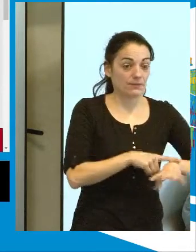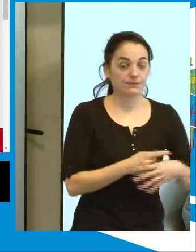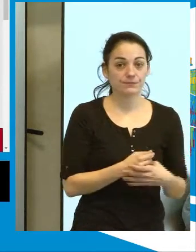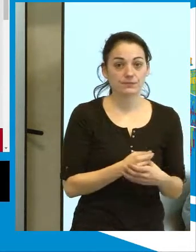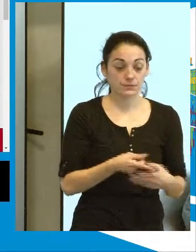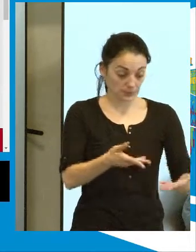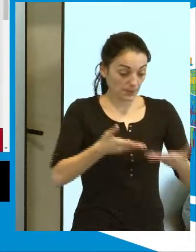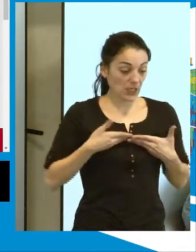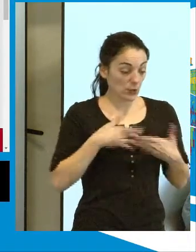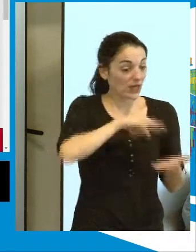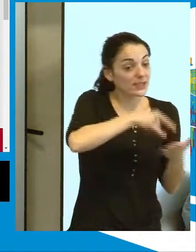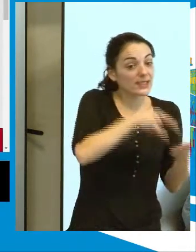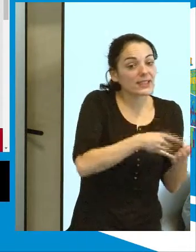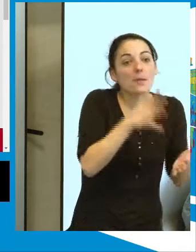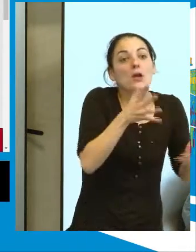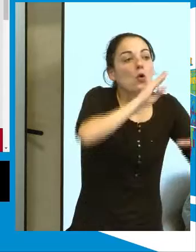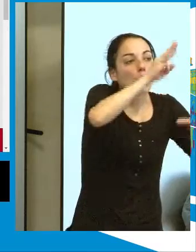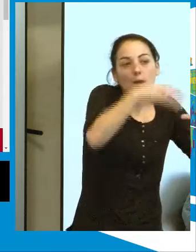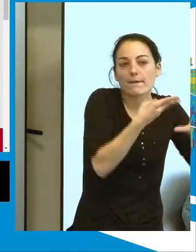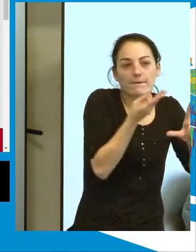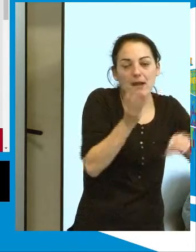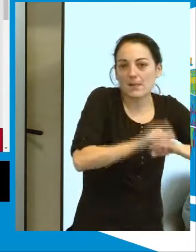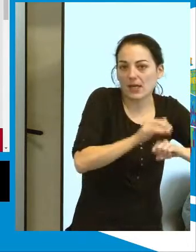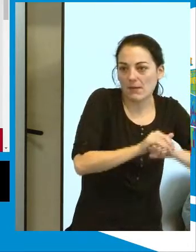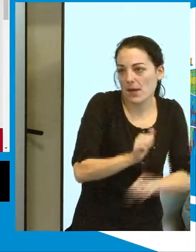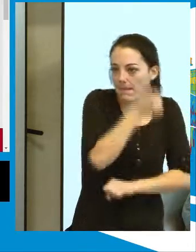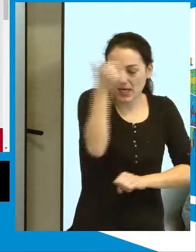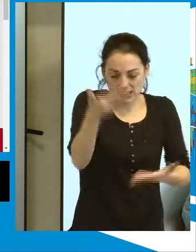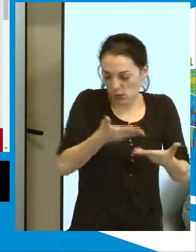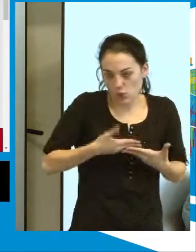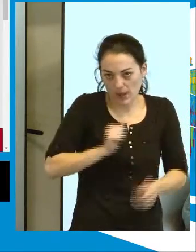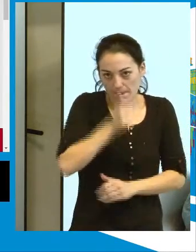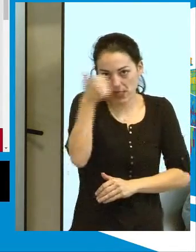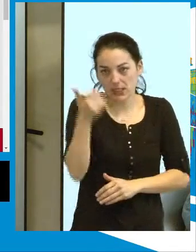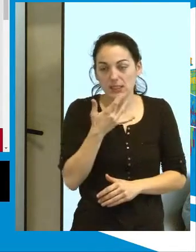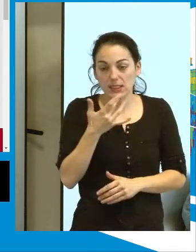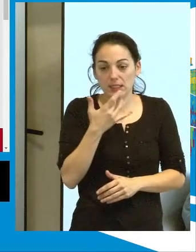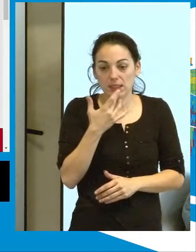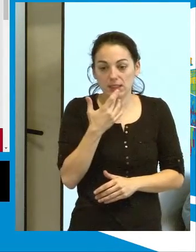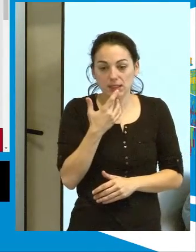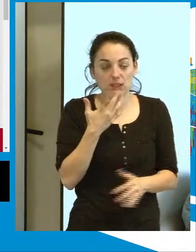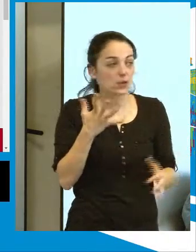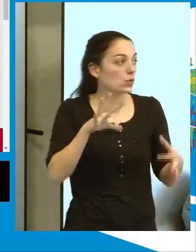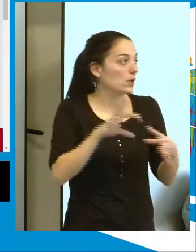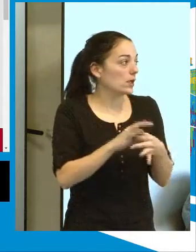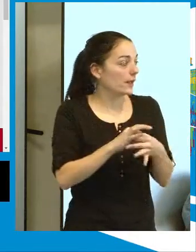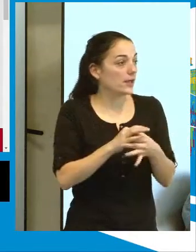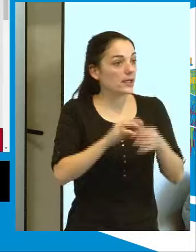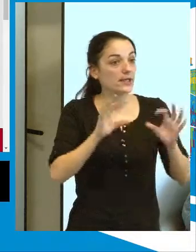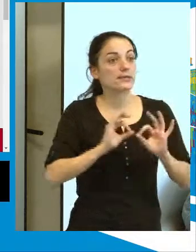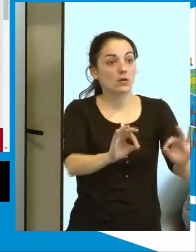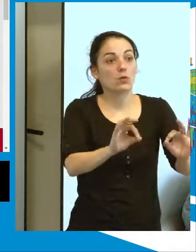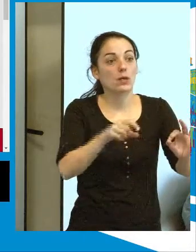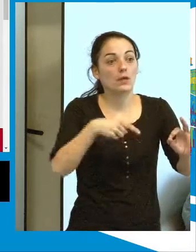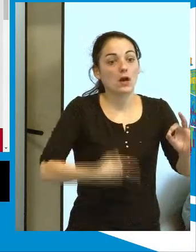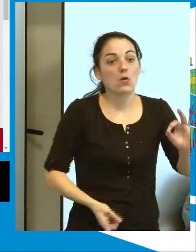pero encuentra una web mucho más amigable. ¿Vale? Entonces, por ejemplo, si cogiéramos un test de accesibilidad, pues un TAU o